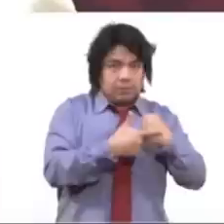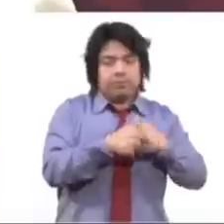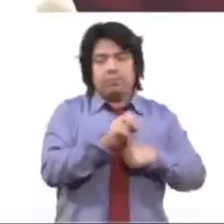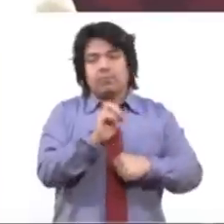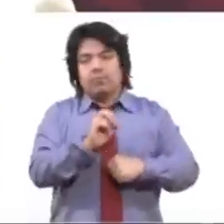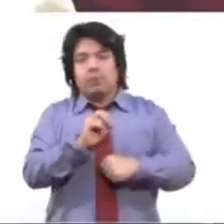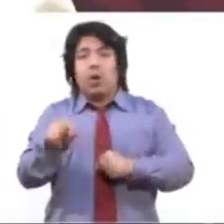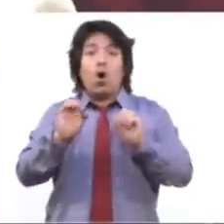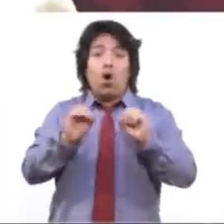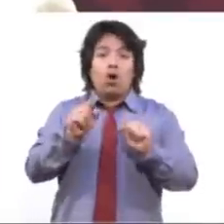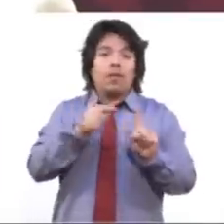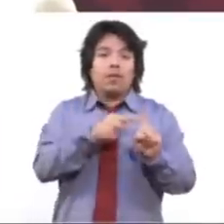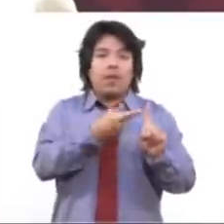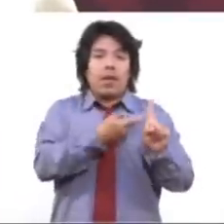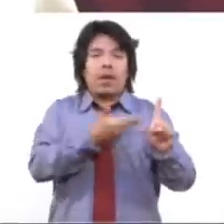de los feminicidas.